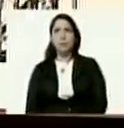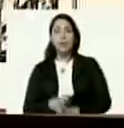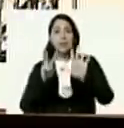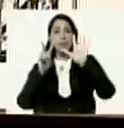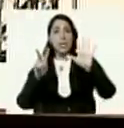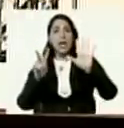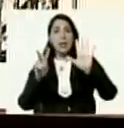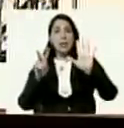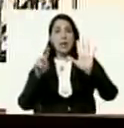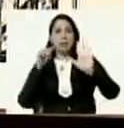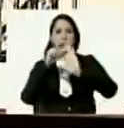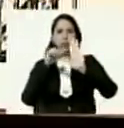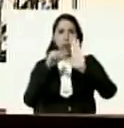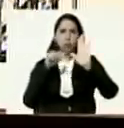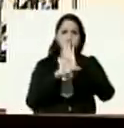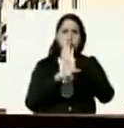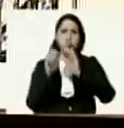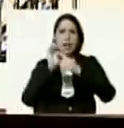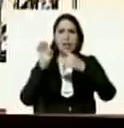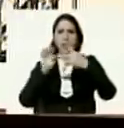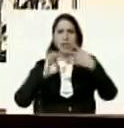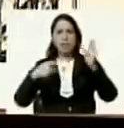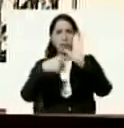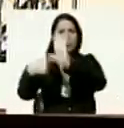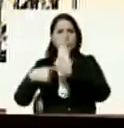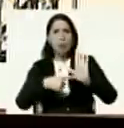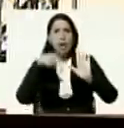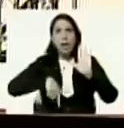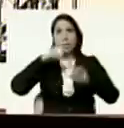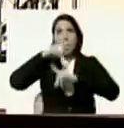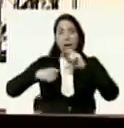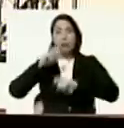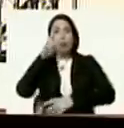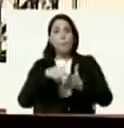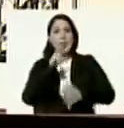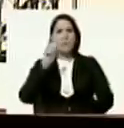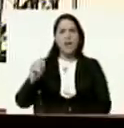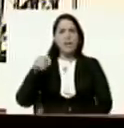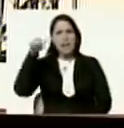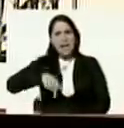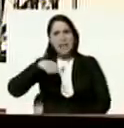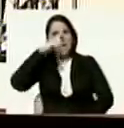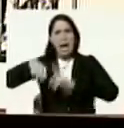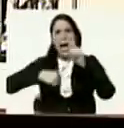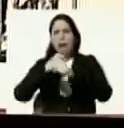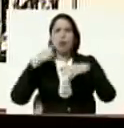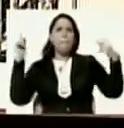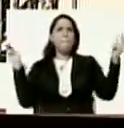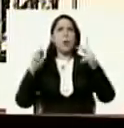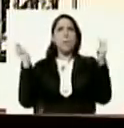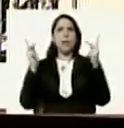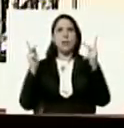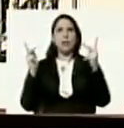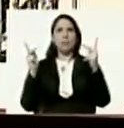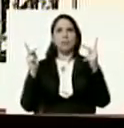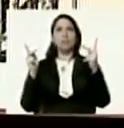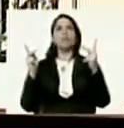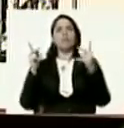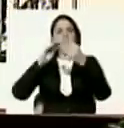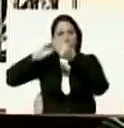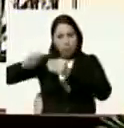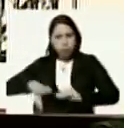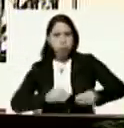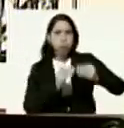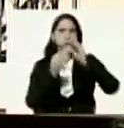líneas estratégicas, demostrar que el 2020 va a ser el año de la prosperidad, de la